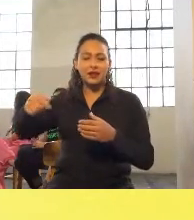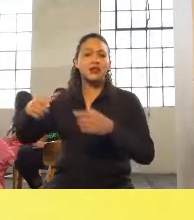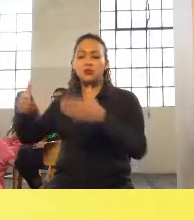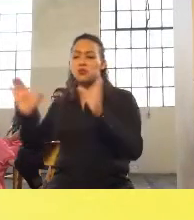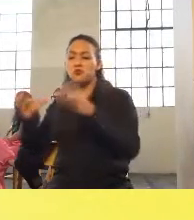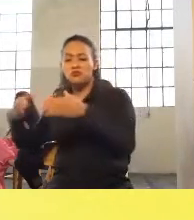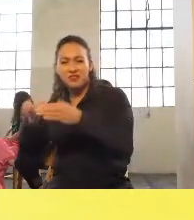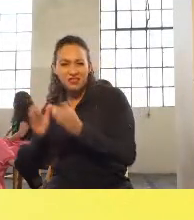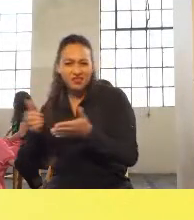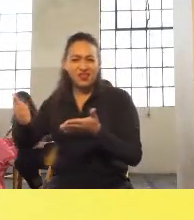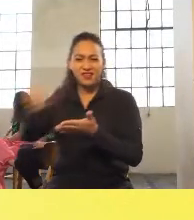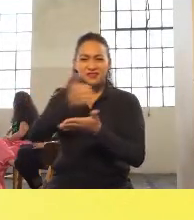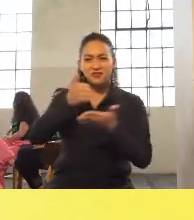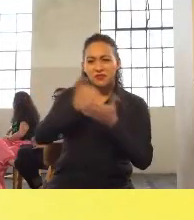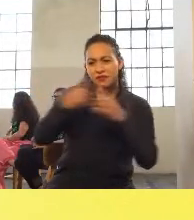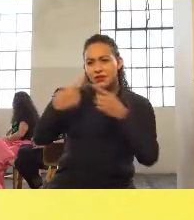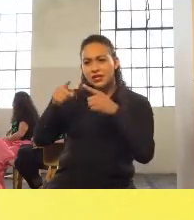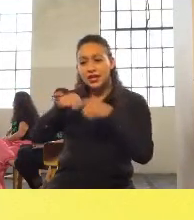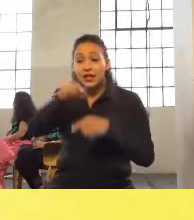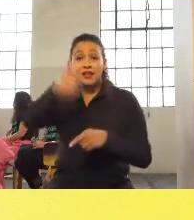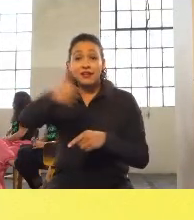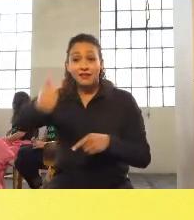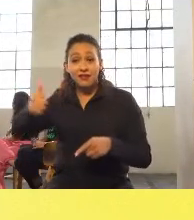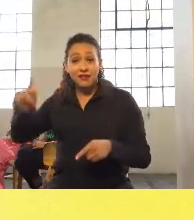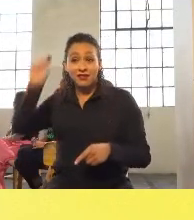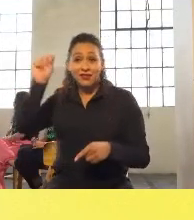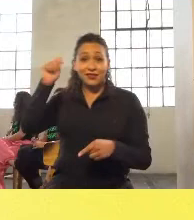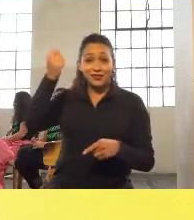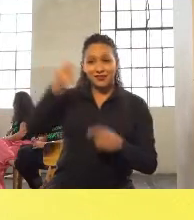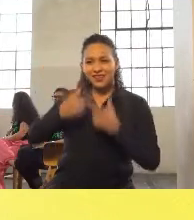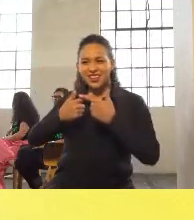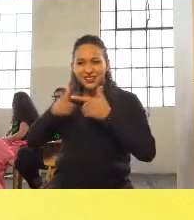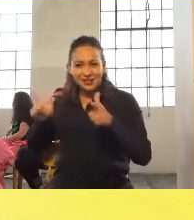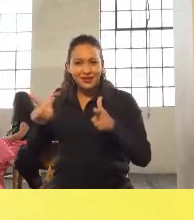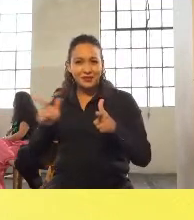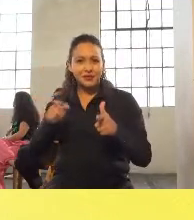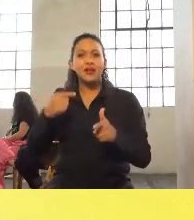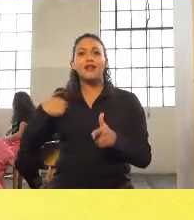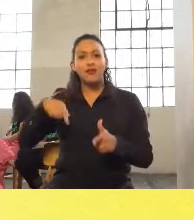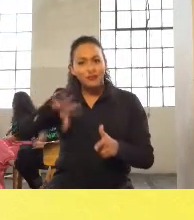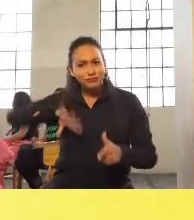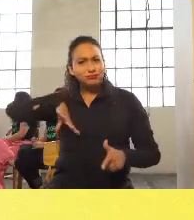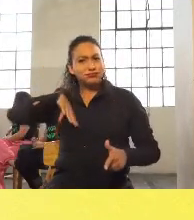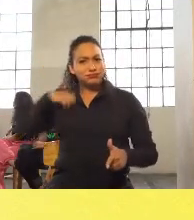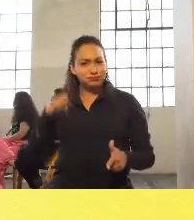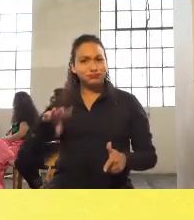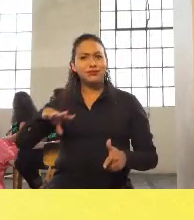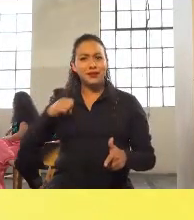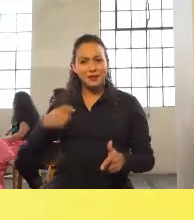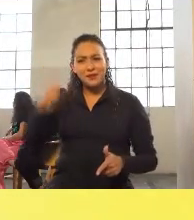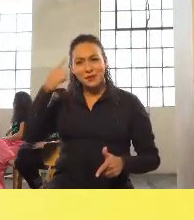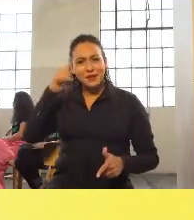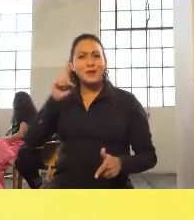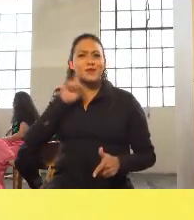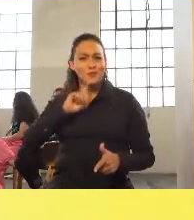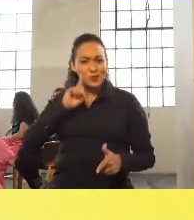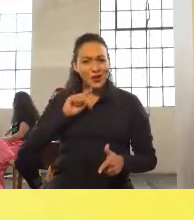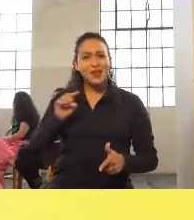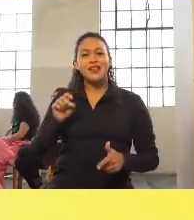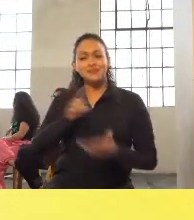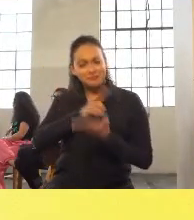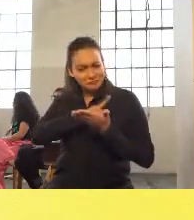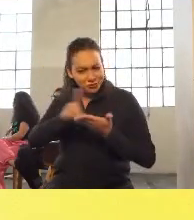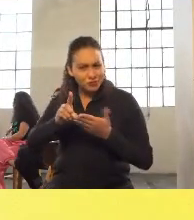tengan autonomía tecnológica en todas sus vidas? O sea, también nos pasamos un poco con estas causas quizás que sentamos de